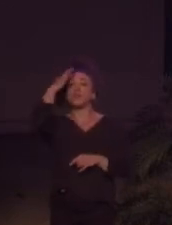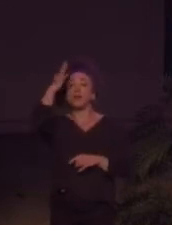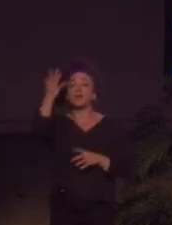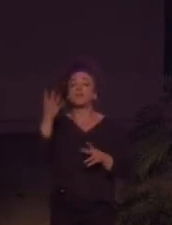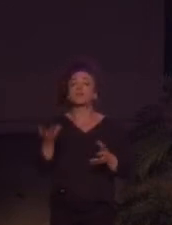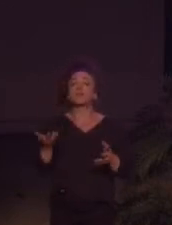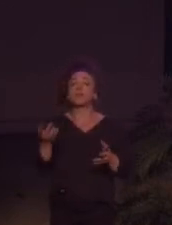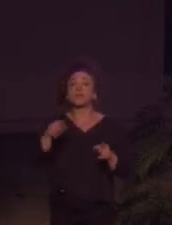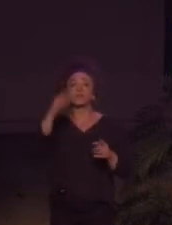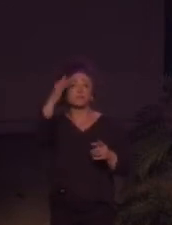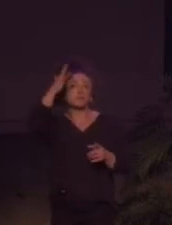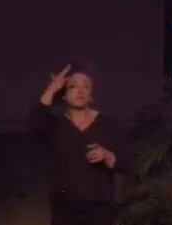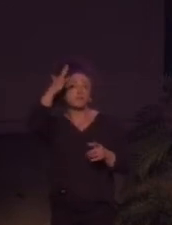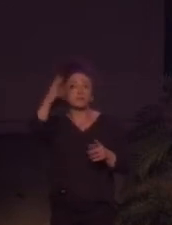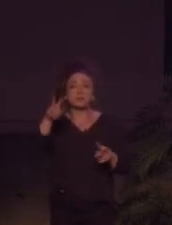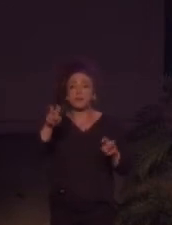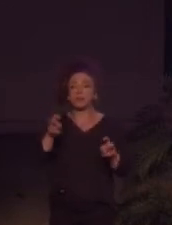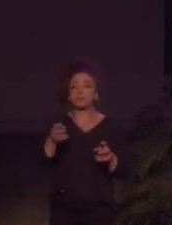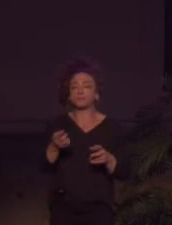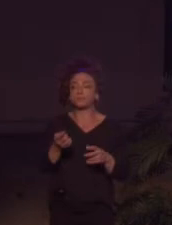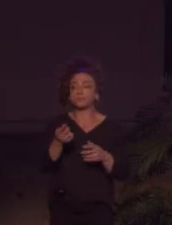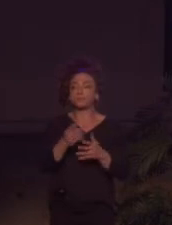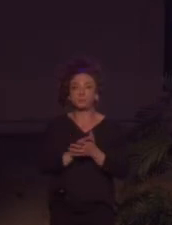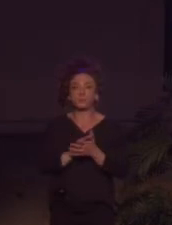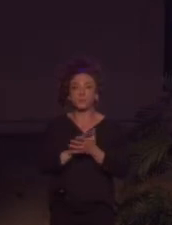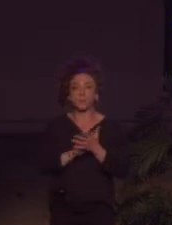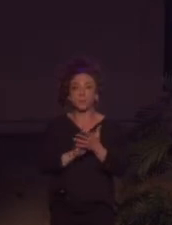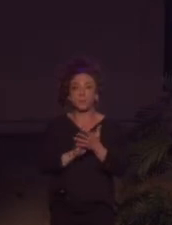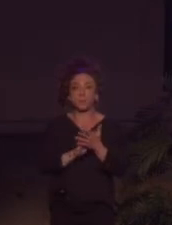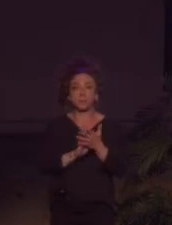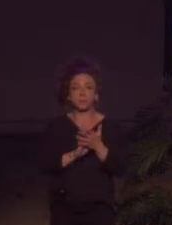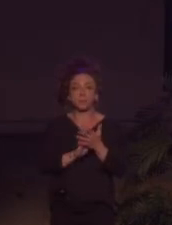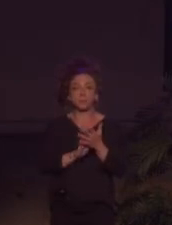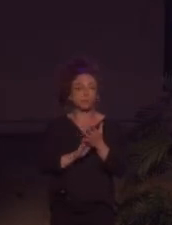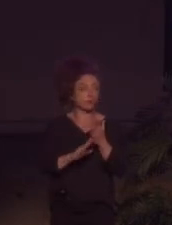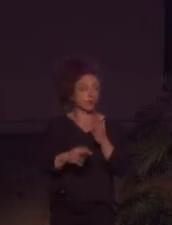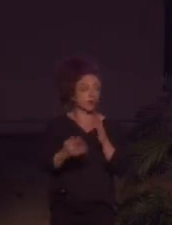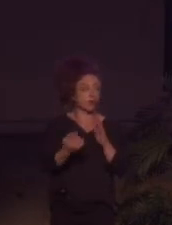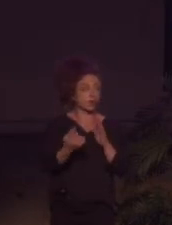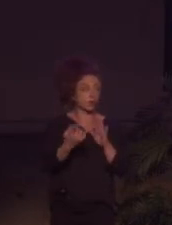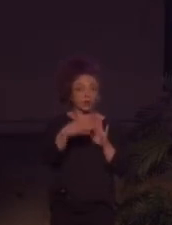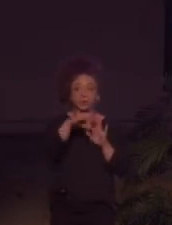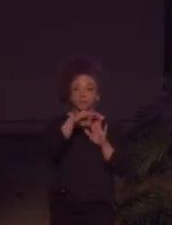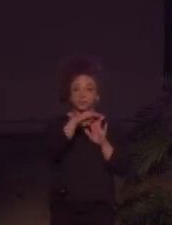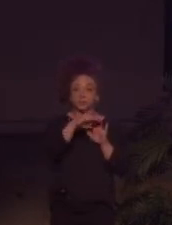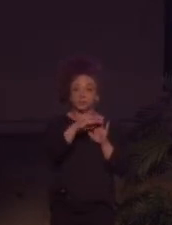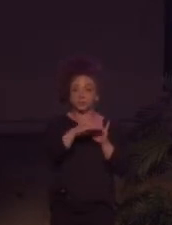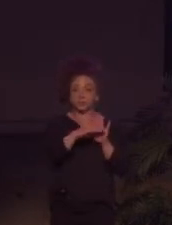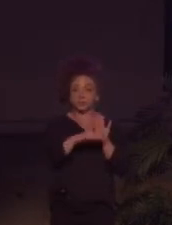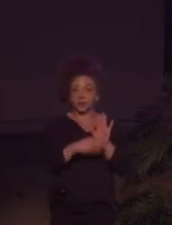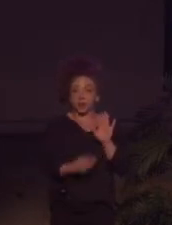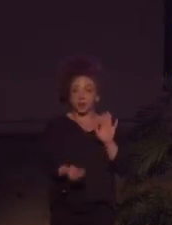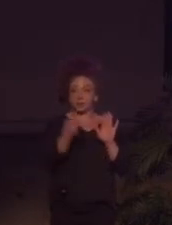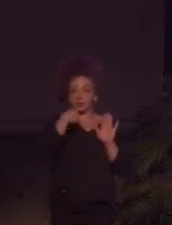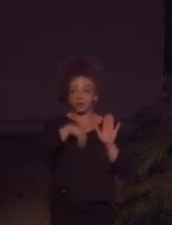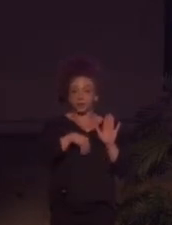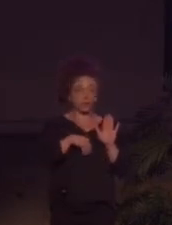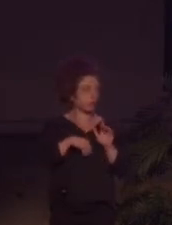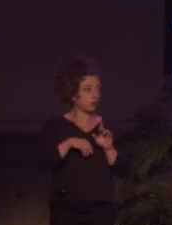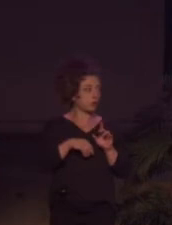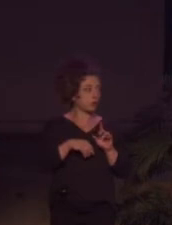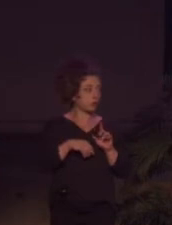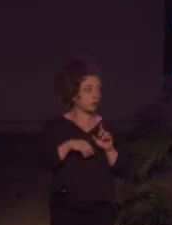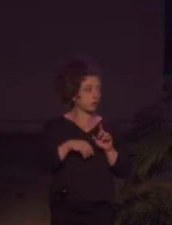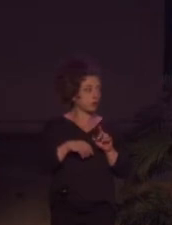a la alimentación que puedas, el régimen alimentario que puedas desarrollar. No